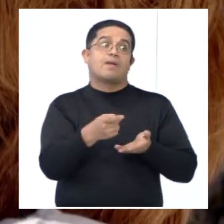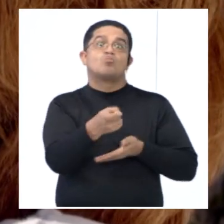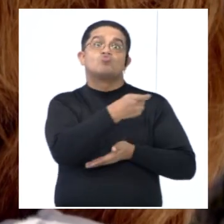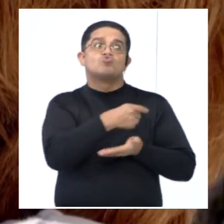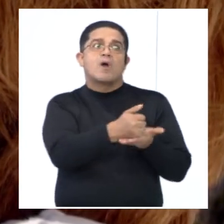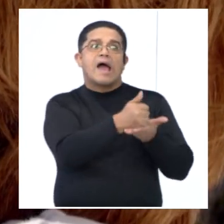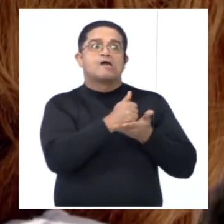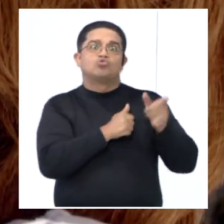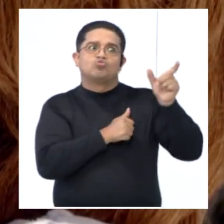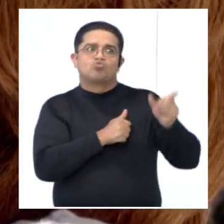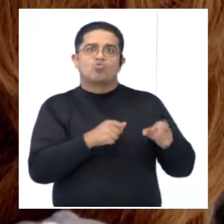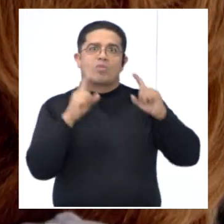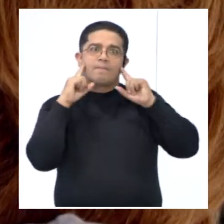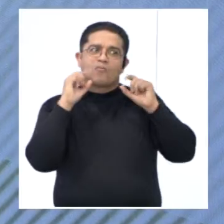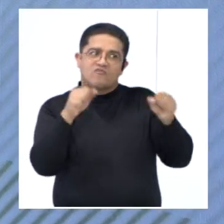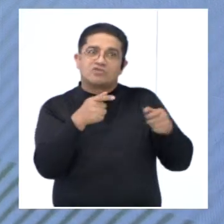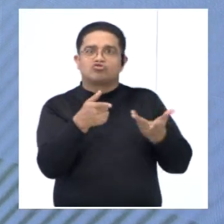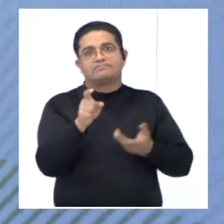sea necesario.